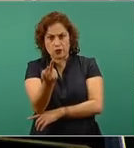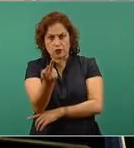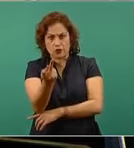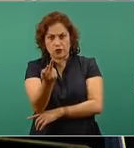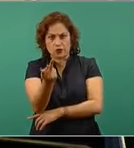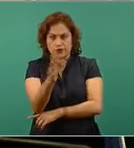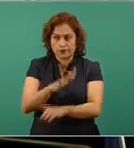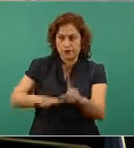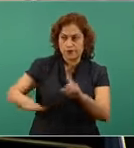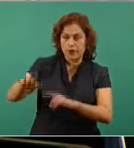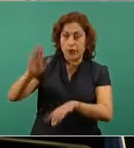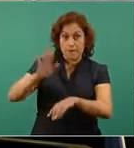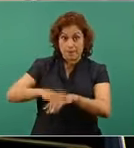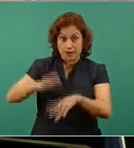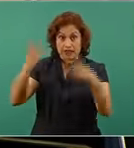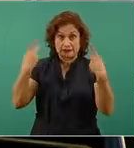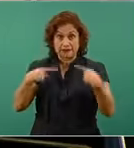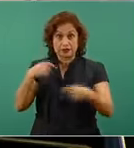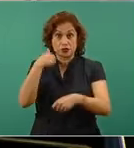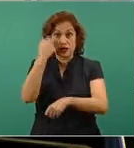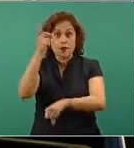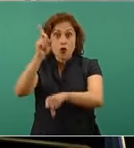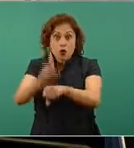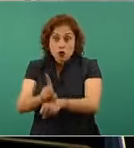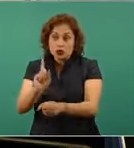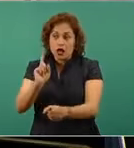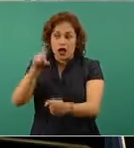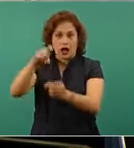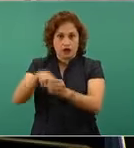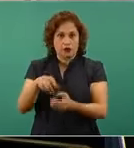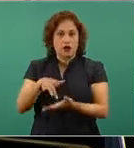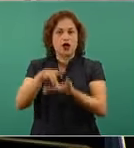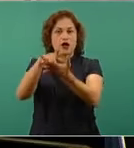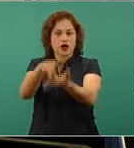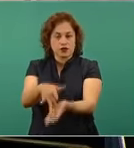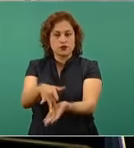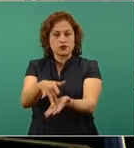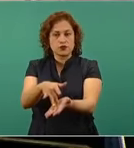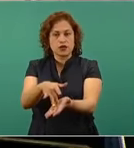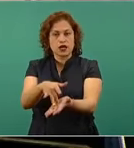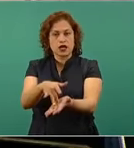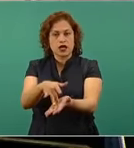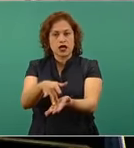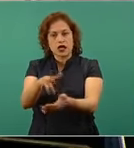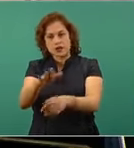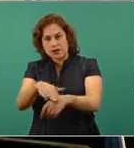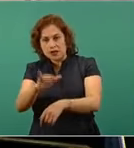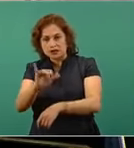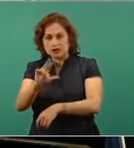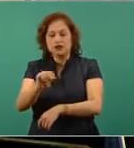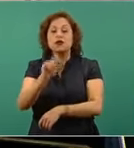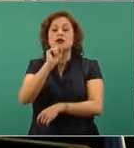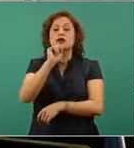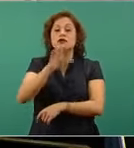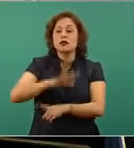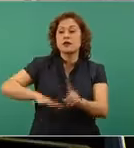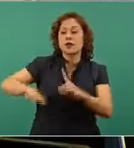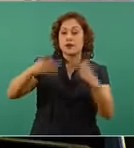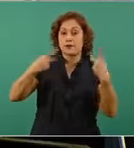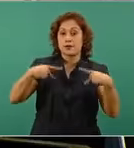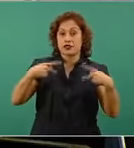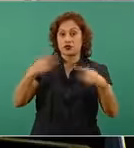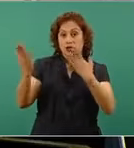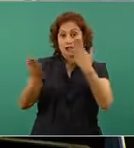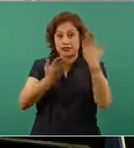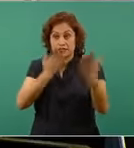más voluntarios y si esta participación de las y los estudiantes pues es algo que